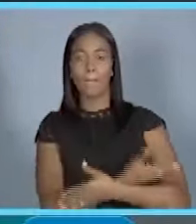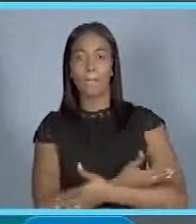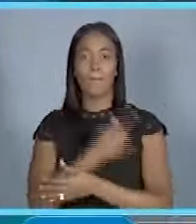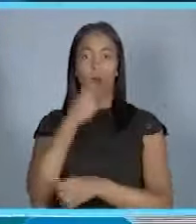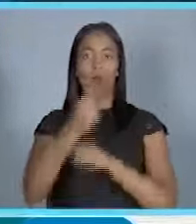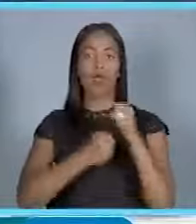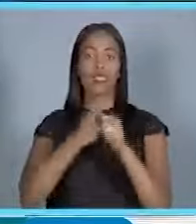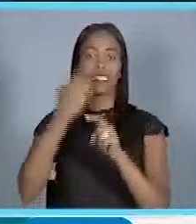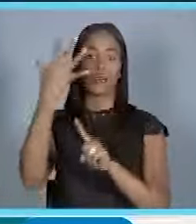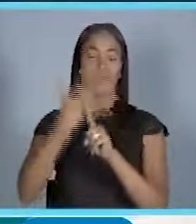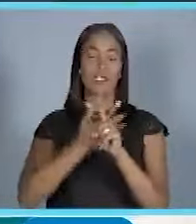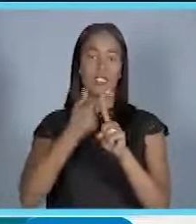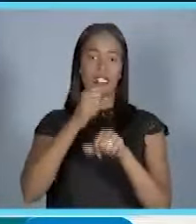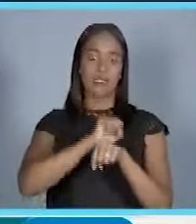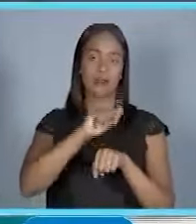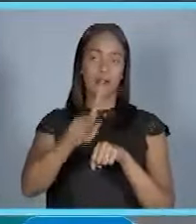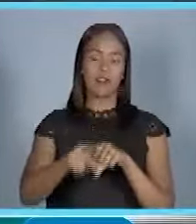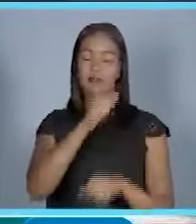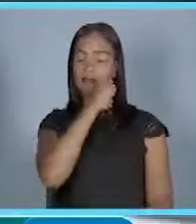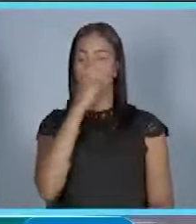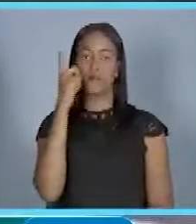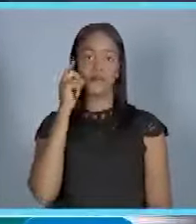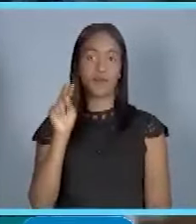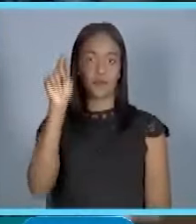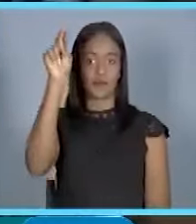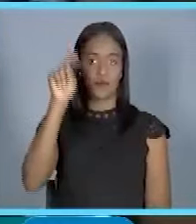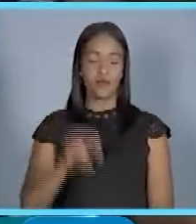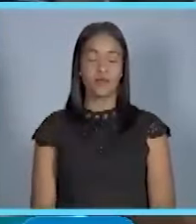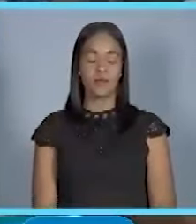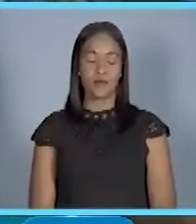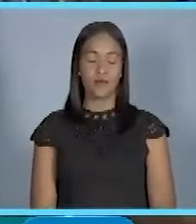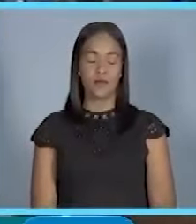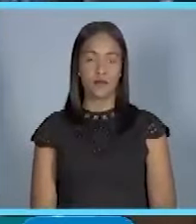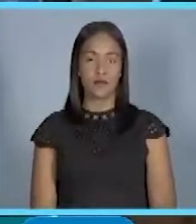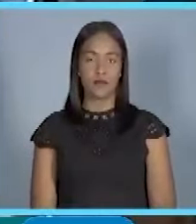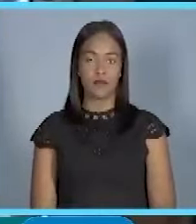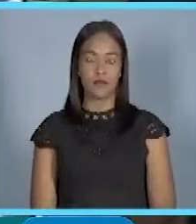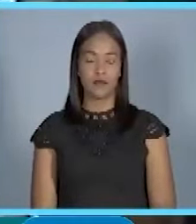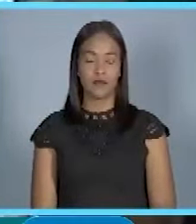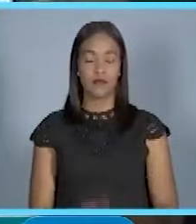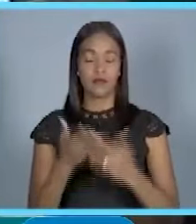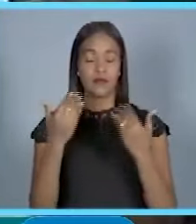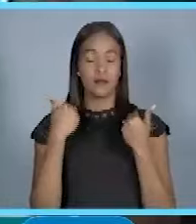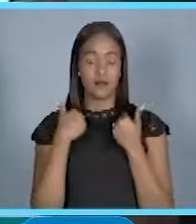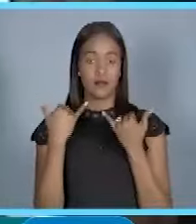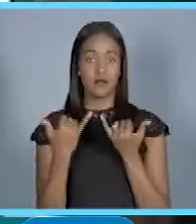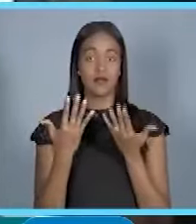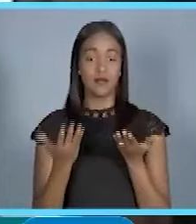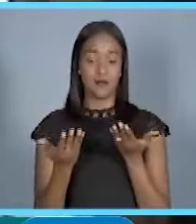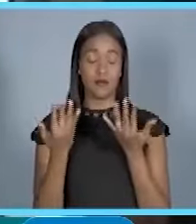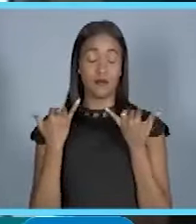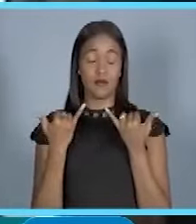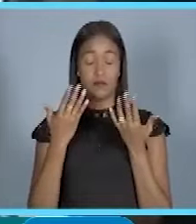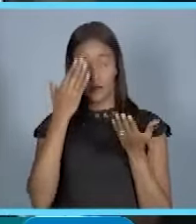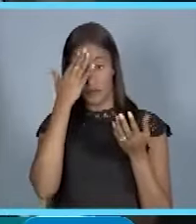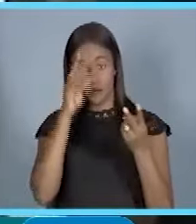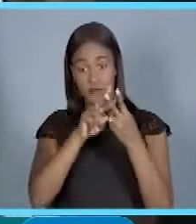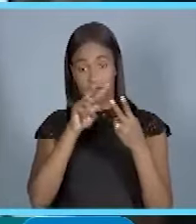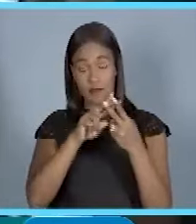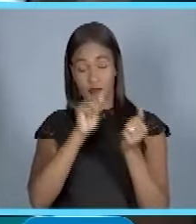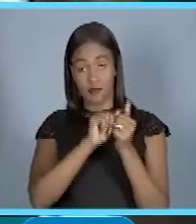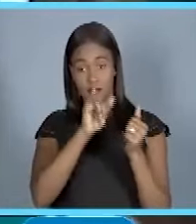en Sabana Perdida, Santo Domingo Norte. ¿A quién se le va a ocurrir? Porque como usted, si la mujer de